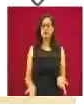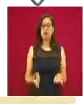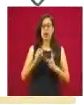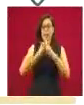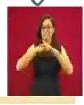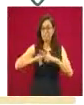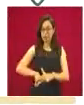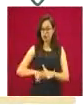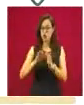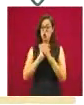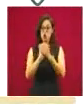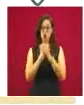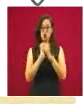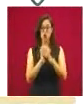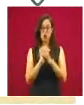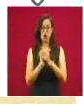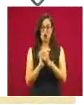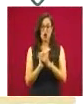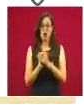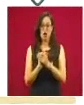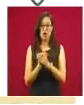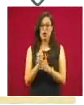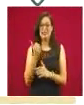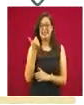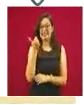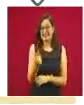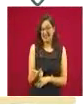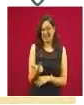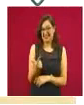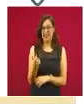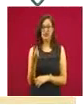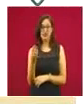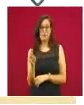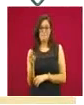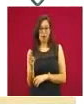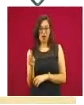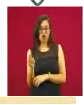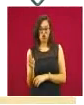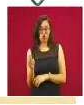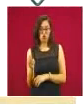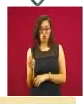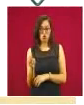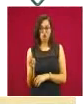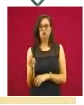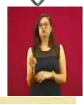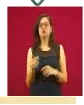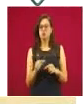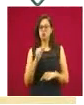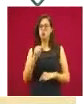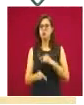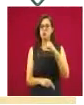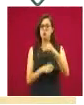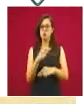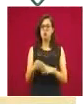este tipo de programas de sorteo a partir ya del 7 de mayo, encontramos que ha habido un